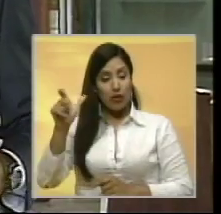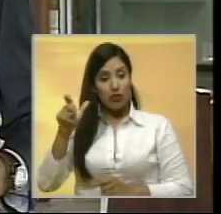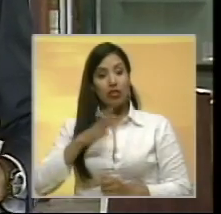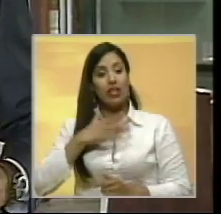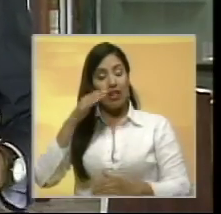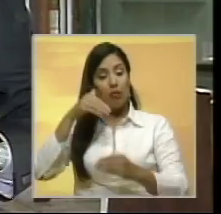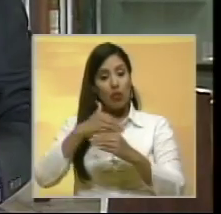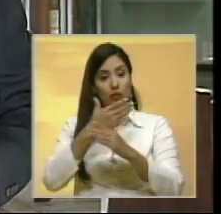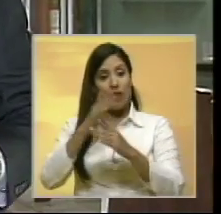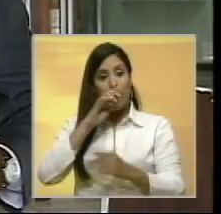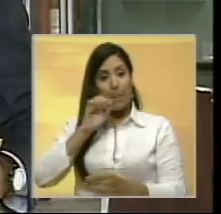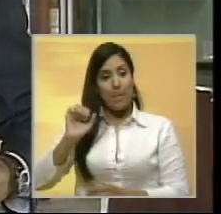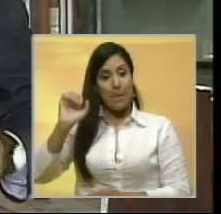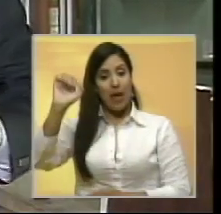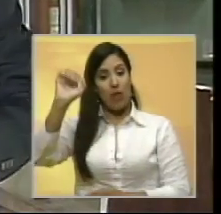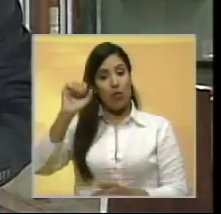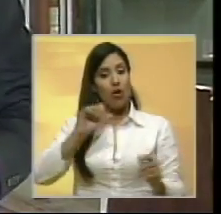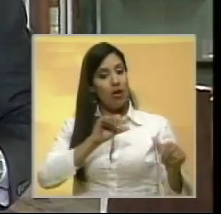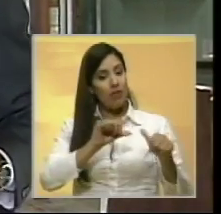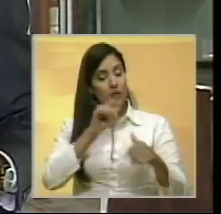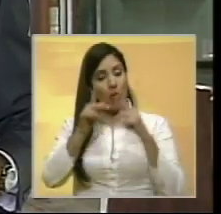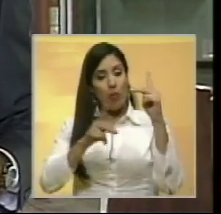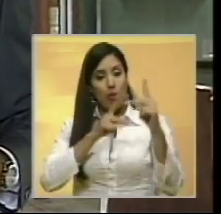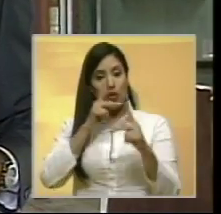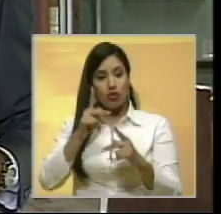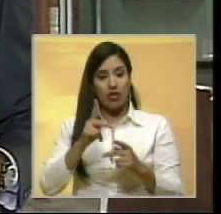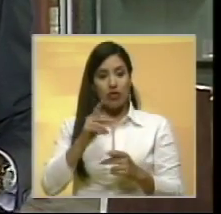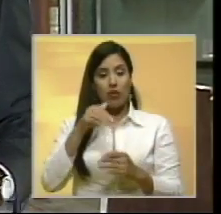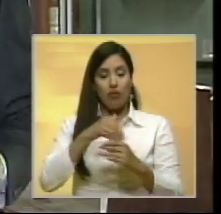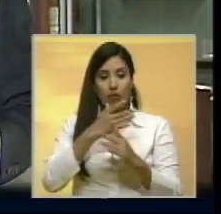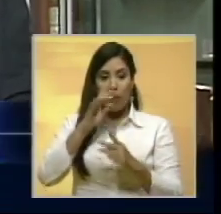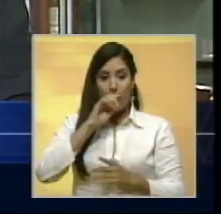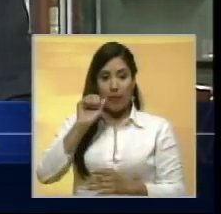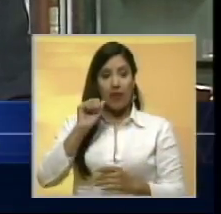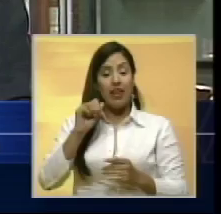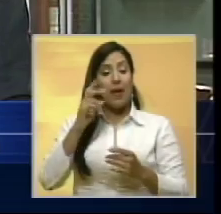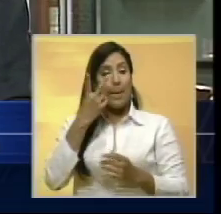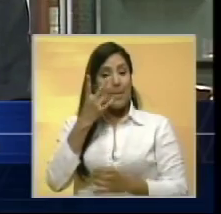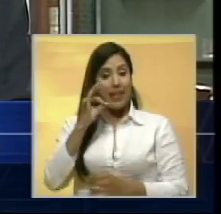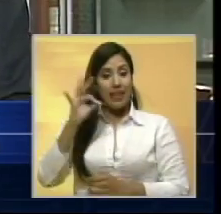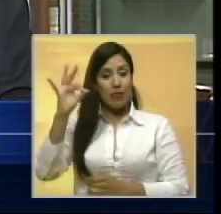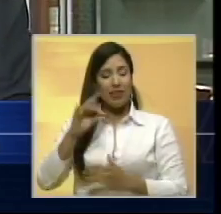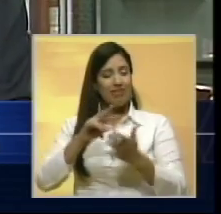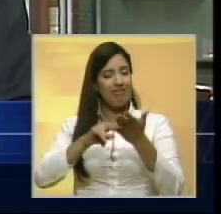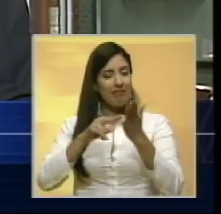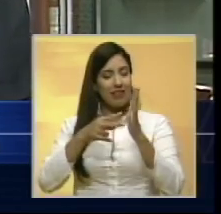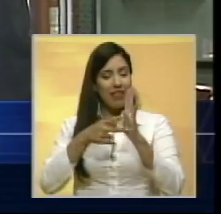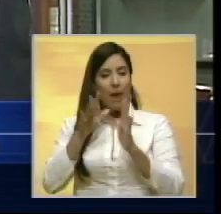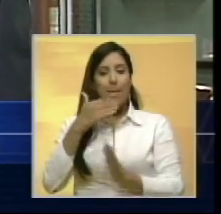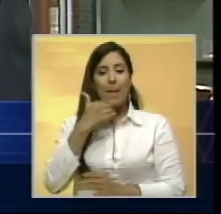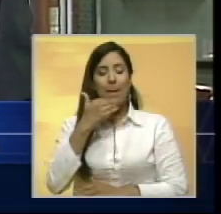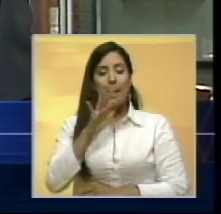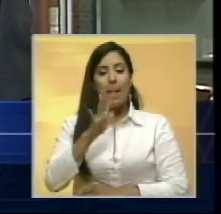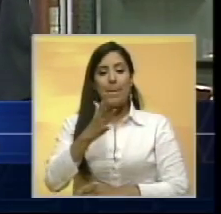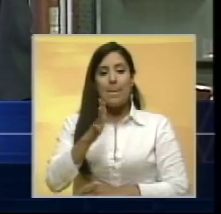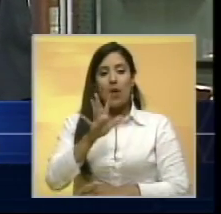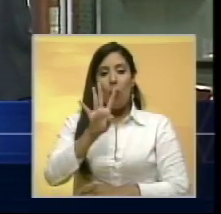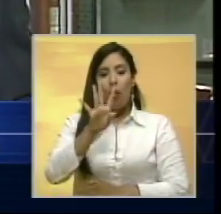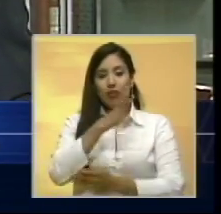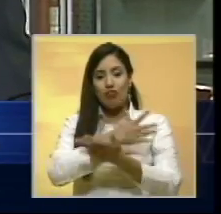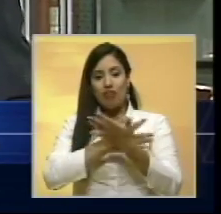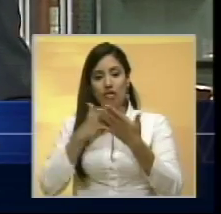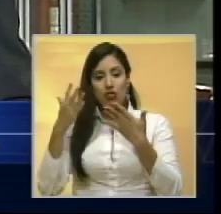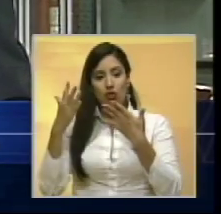voluntad para continuar con el proceso del referendo revocatorio. Este 20% corresponde a casi 4